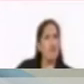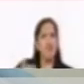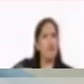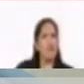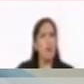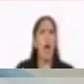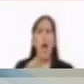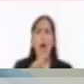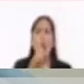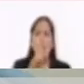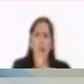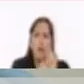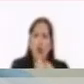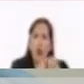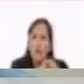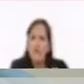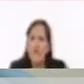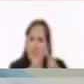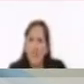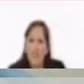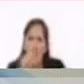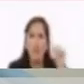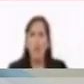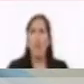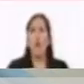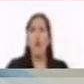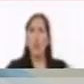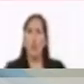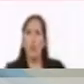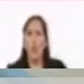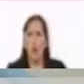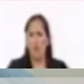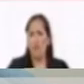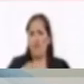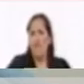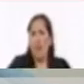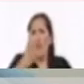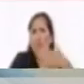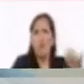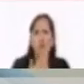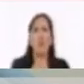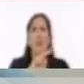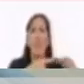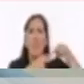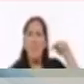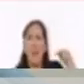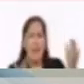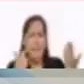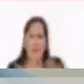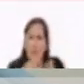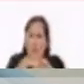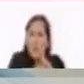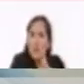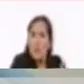forma sintética, inteligencia artificial, robots, revolución genética, todos temas que hace